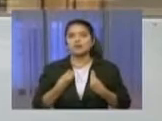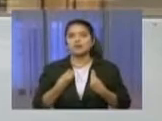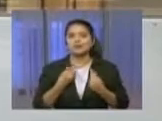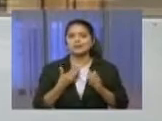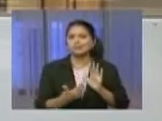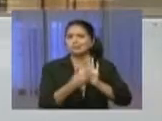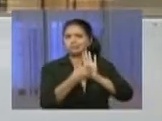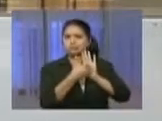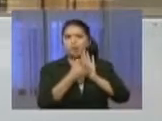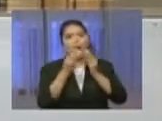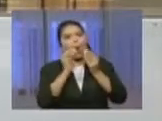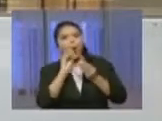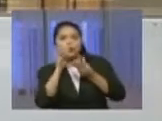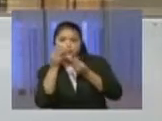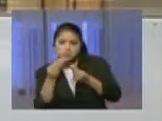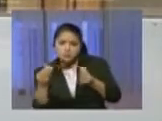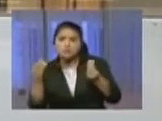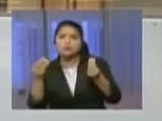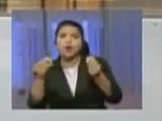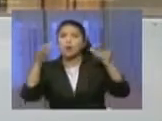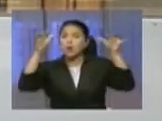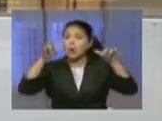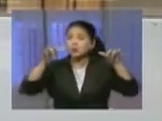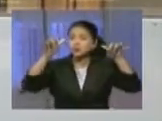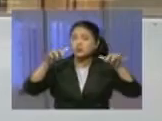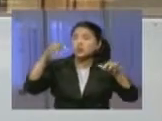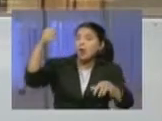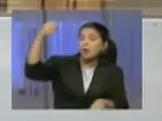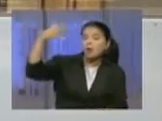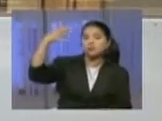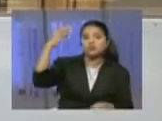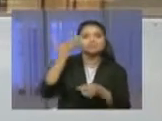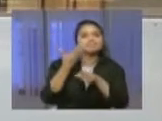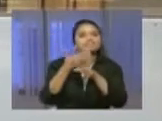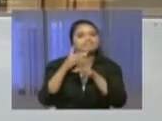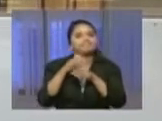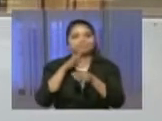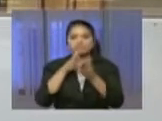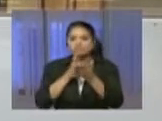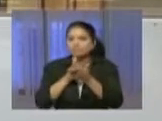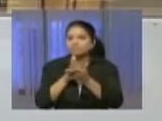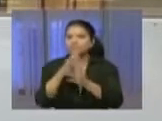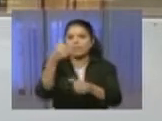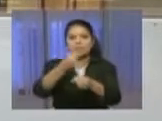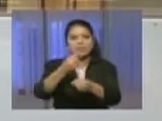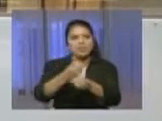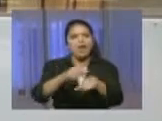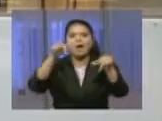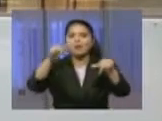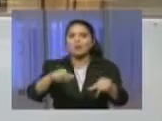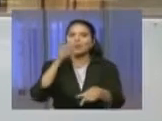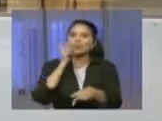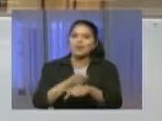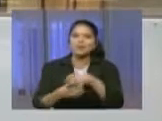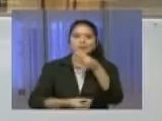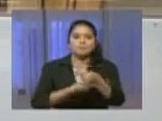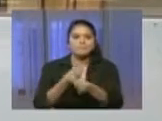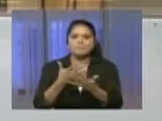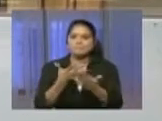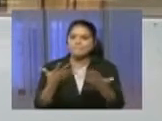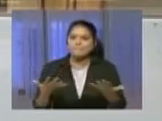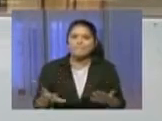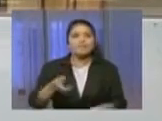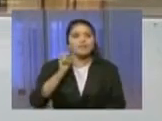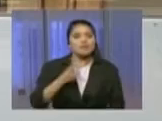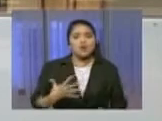en contra con lluvia o con sol lo que nos toque tenemos